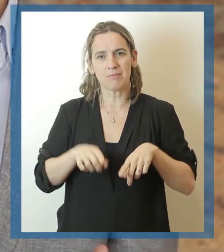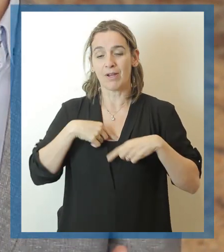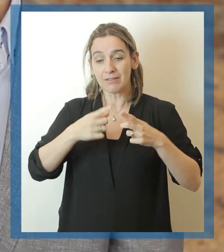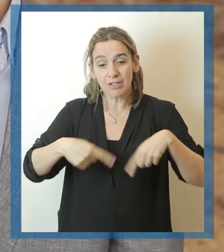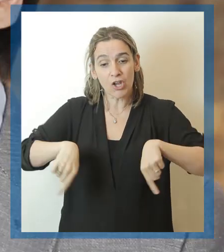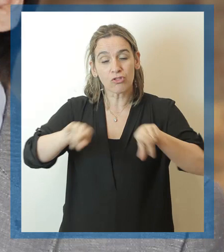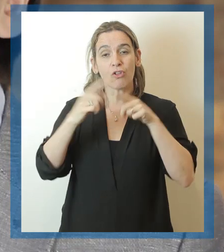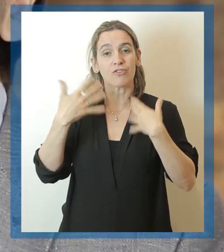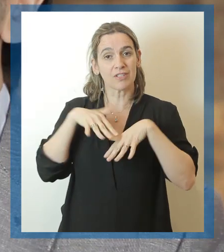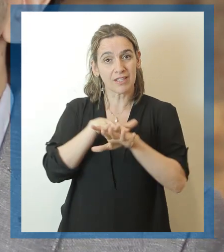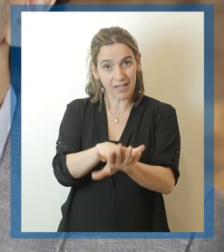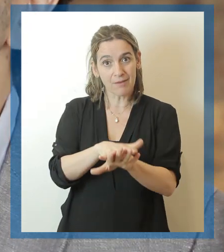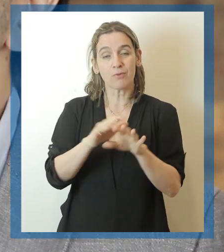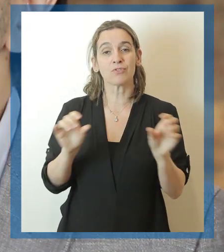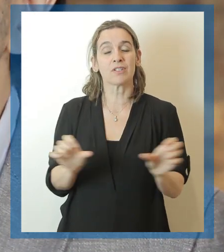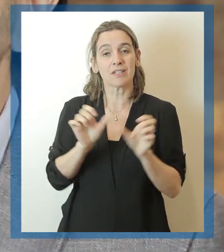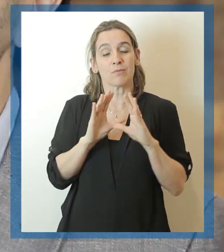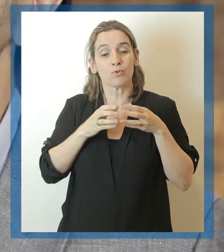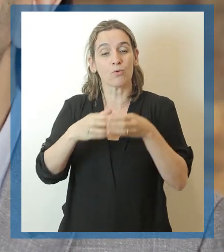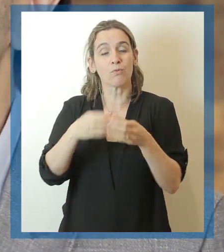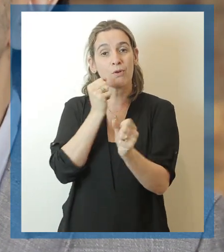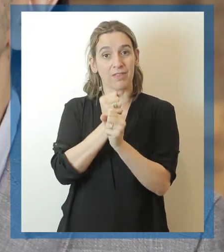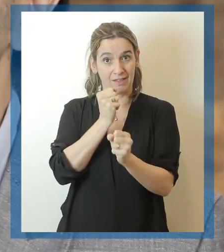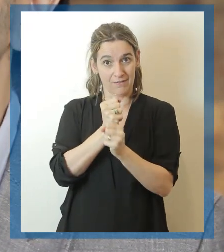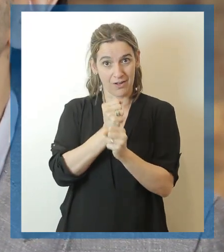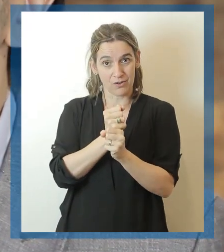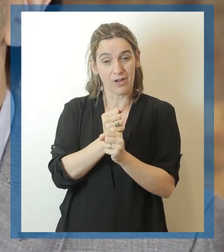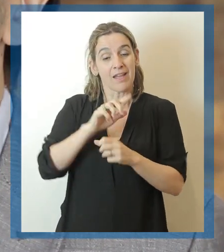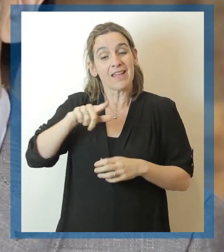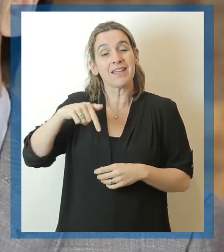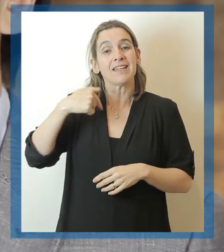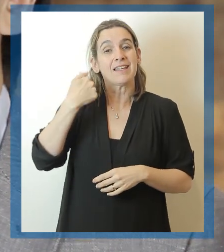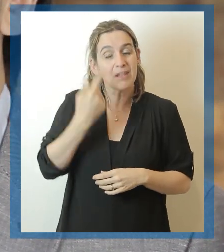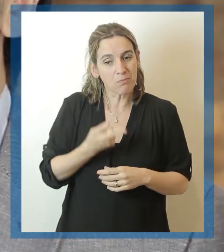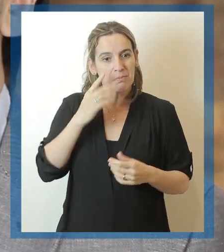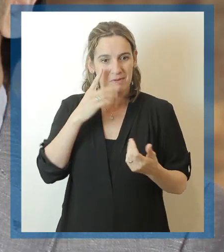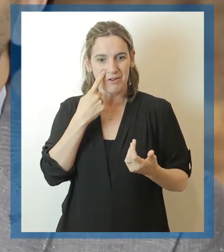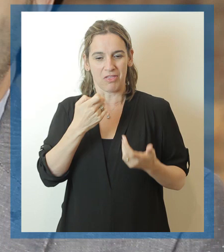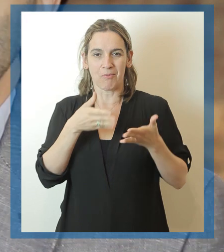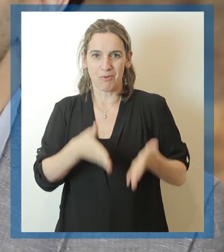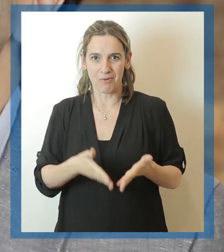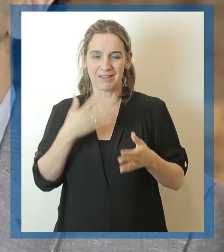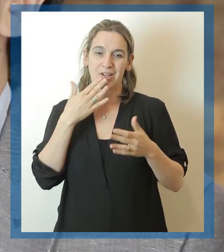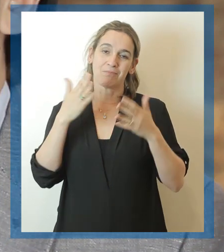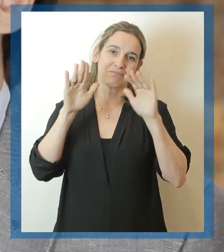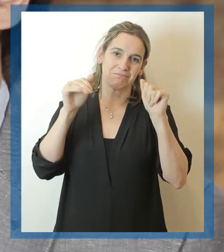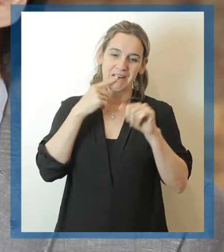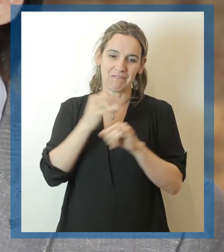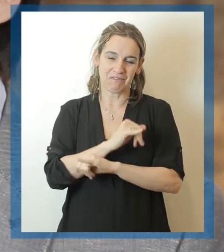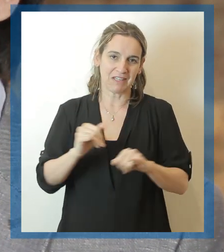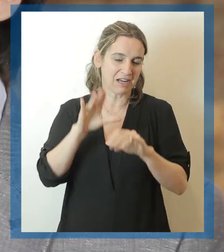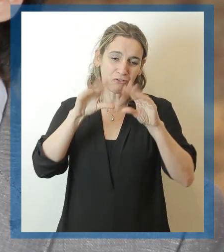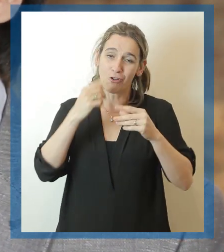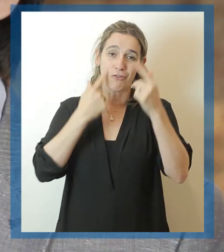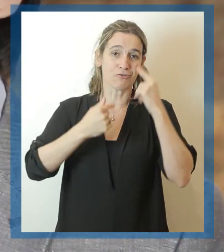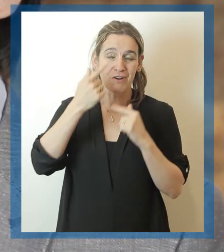inversa pasa lo mismo. Hemos logrado entre todos integrarnos y conformar un equipo de trabajo, y que después también se verifica cuando hacemos